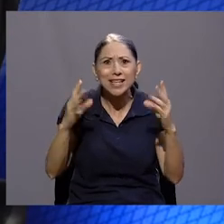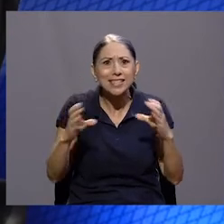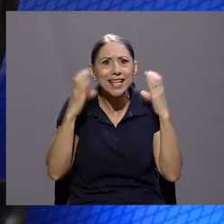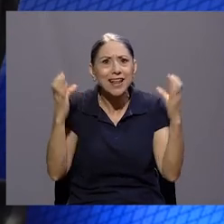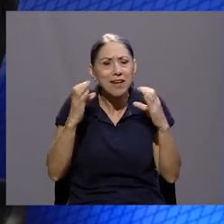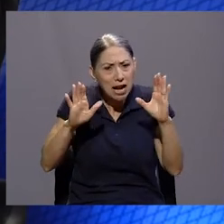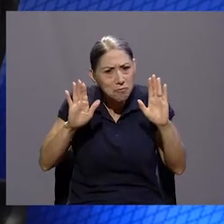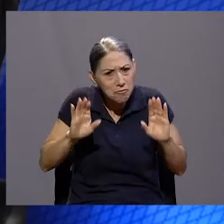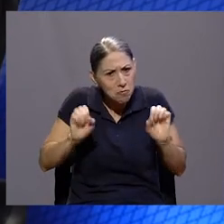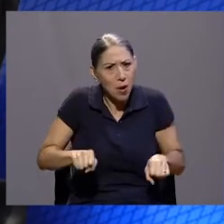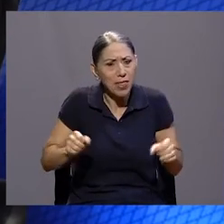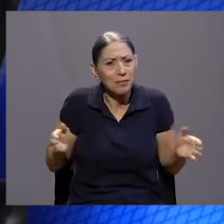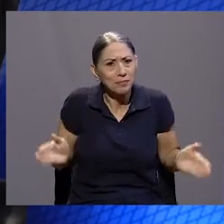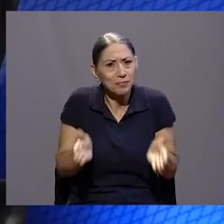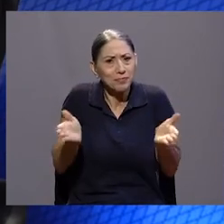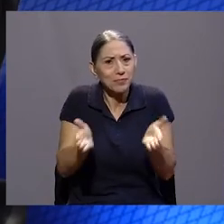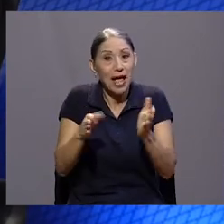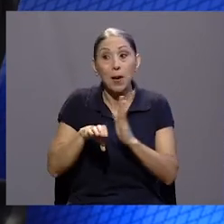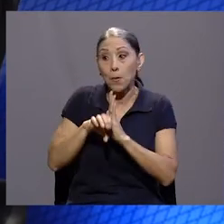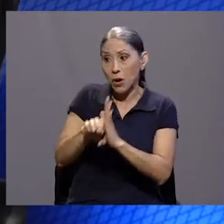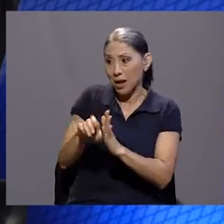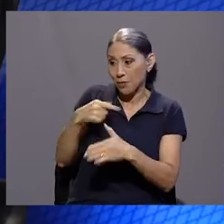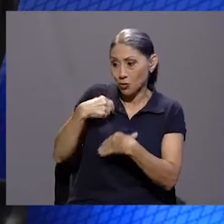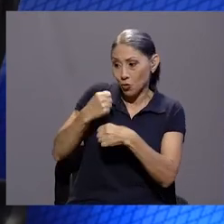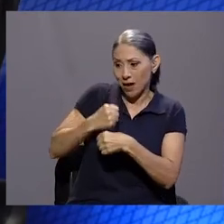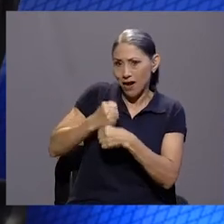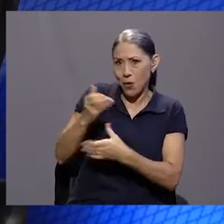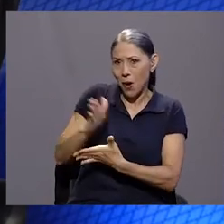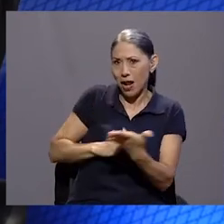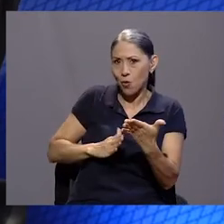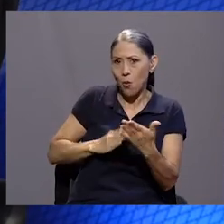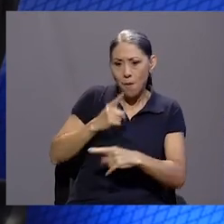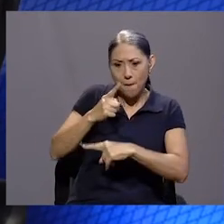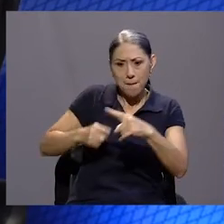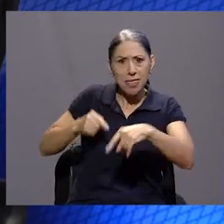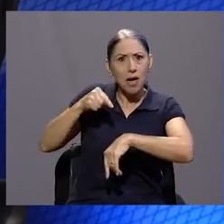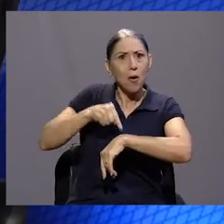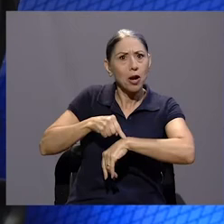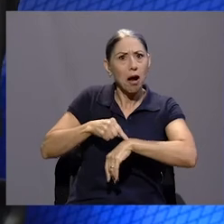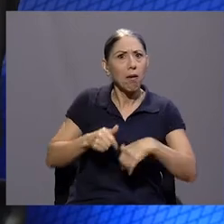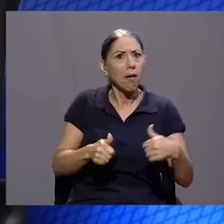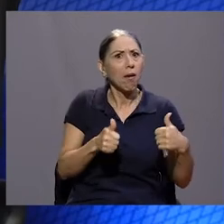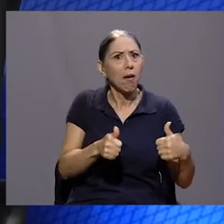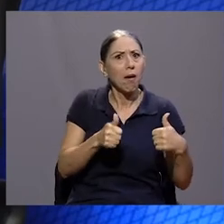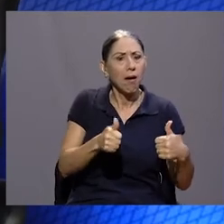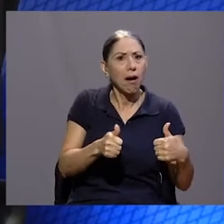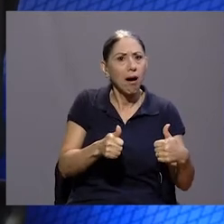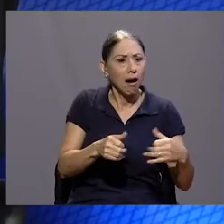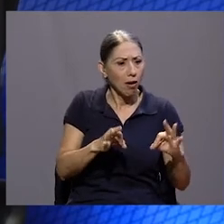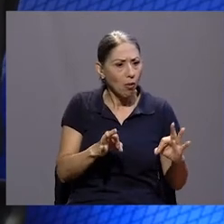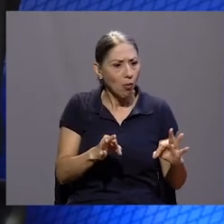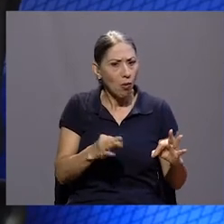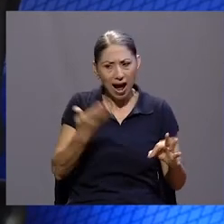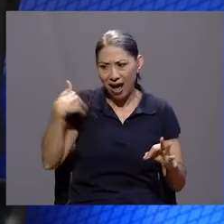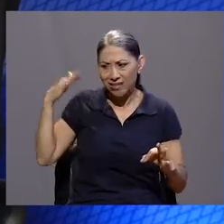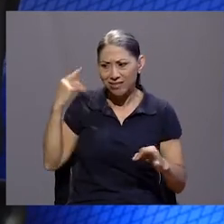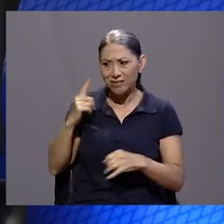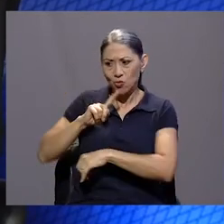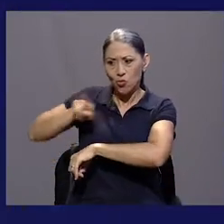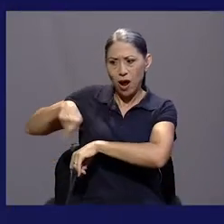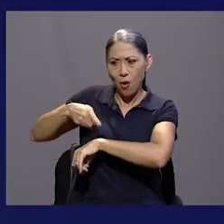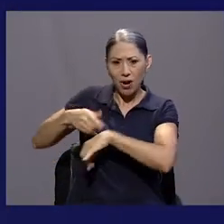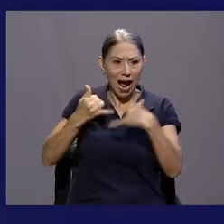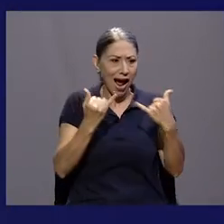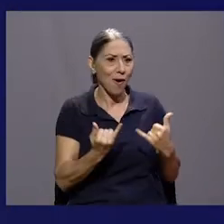dije mira este trabajo lo saque media hora y toda la semana dure una hora sacando lo que bien hecho por fin yo estoy agarrando el ritmo